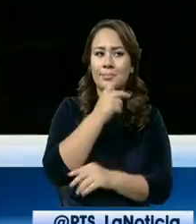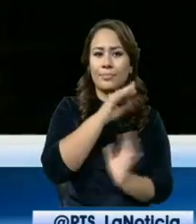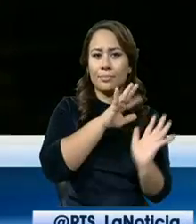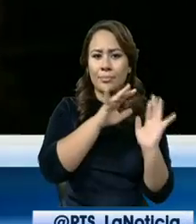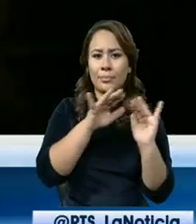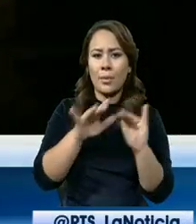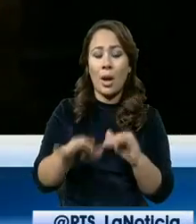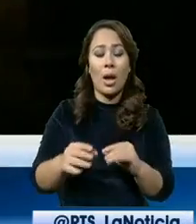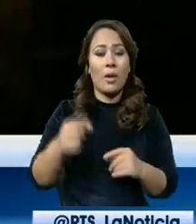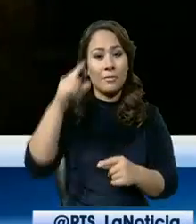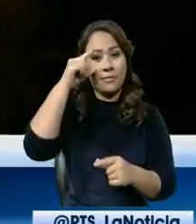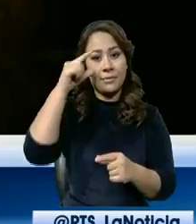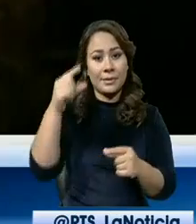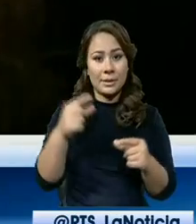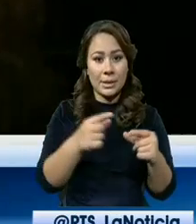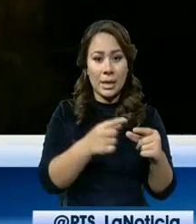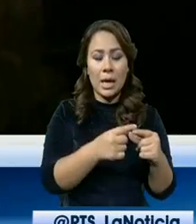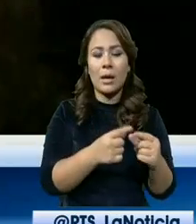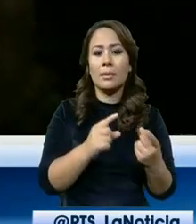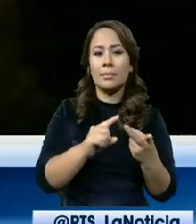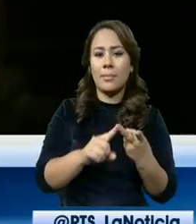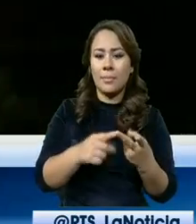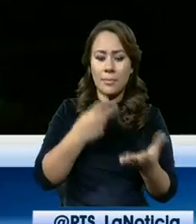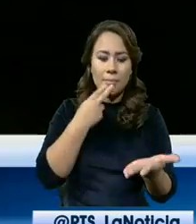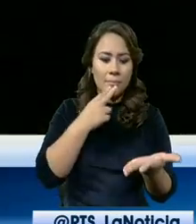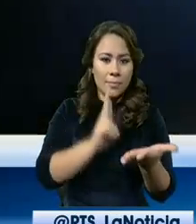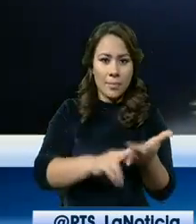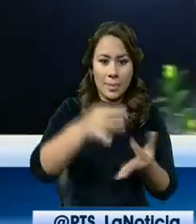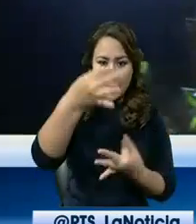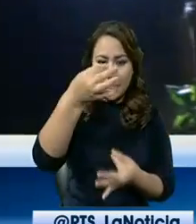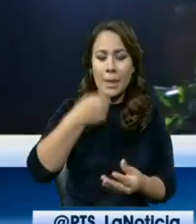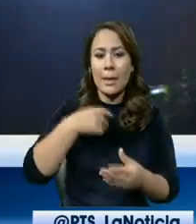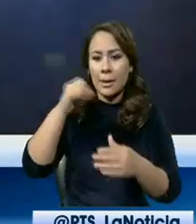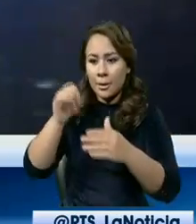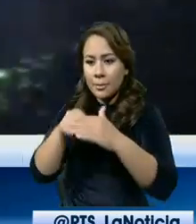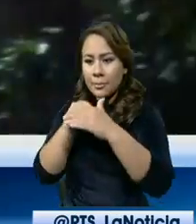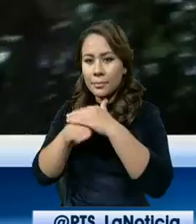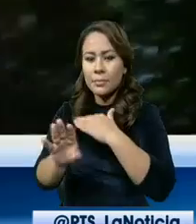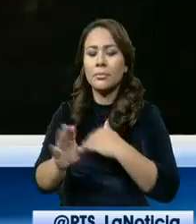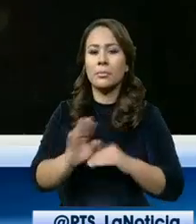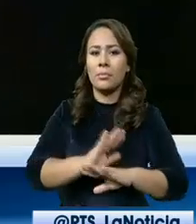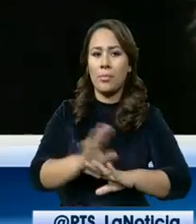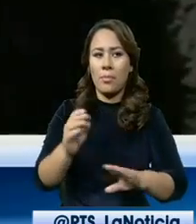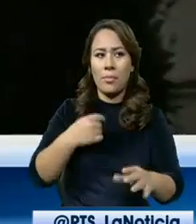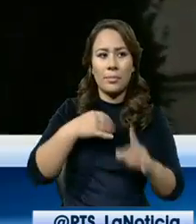número de fiscales y las boletas de captura, procedieron a los allanamientos.